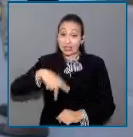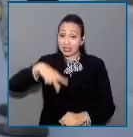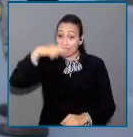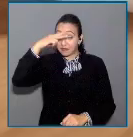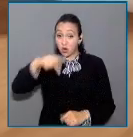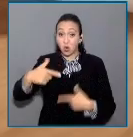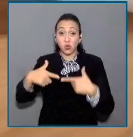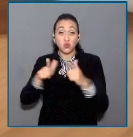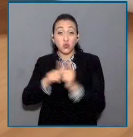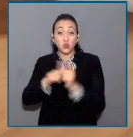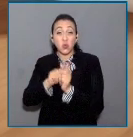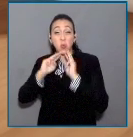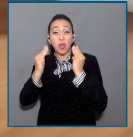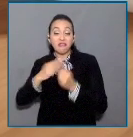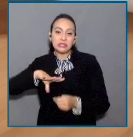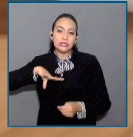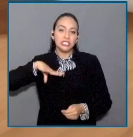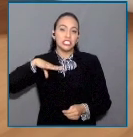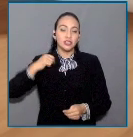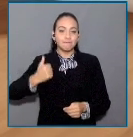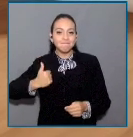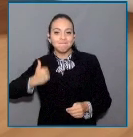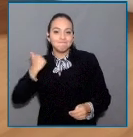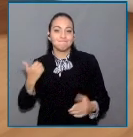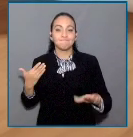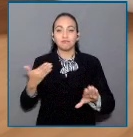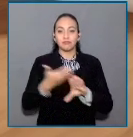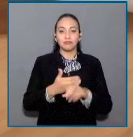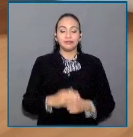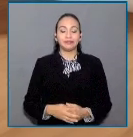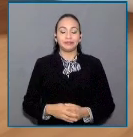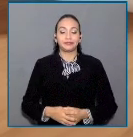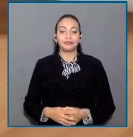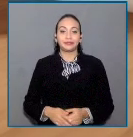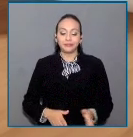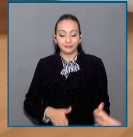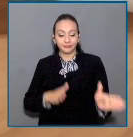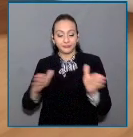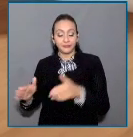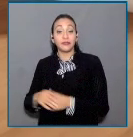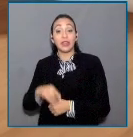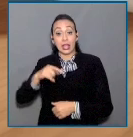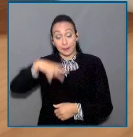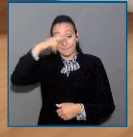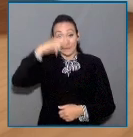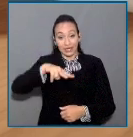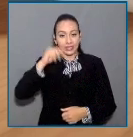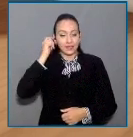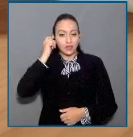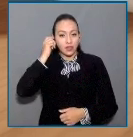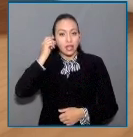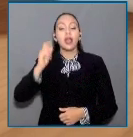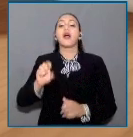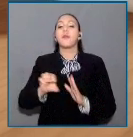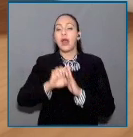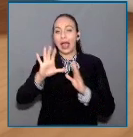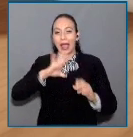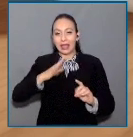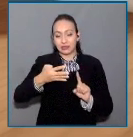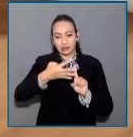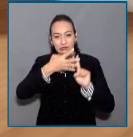criminales. Para Gerardo Sánchez Guadarrama, la discriminación en contra de la población de la diversidad sexual se